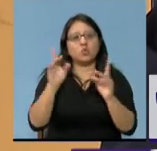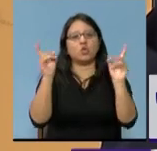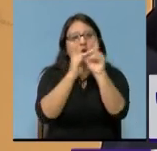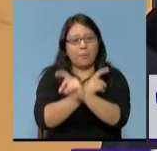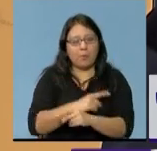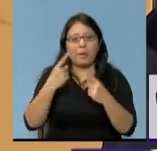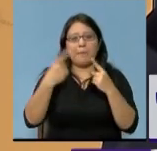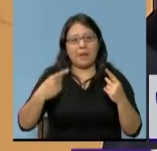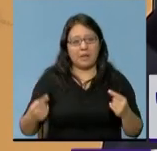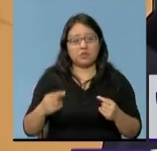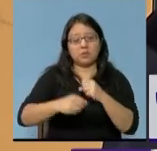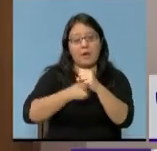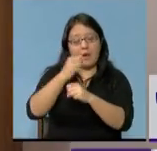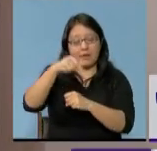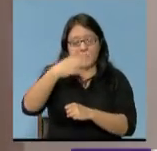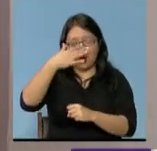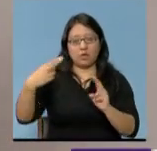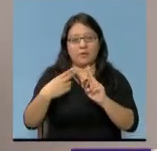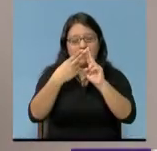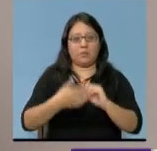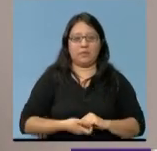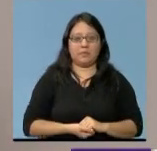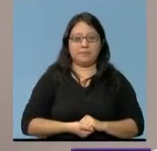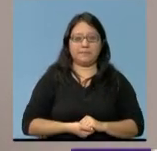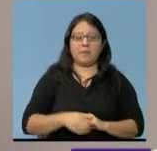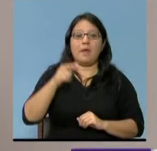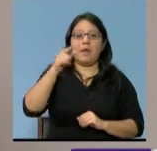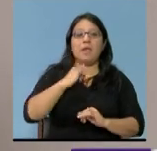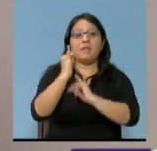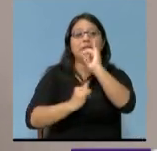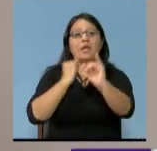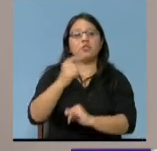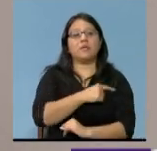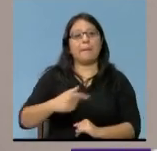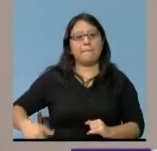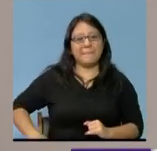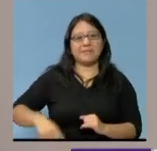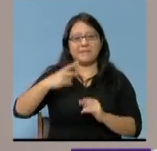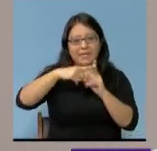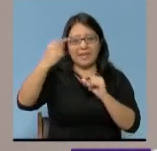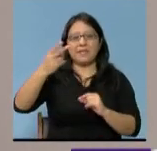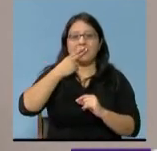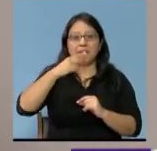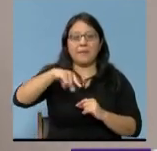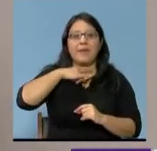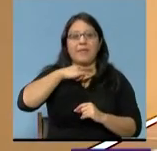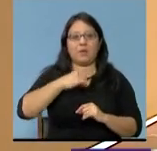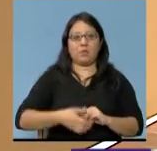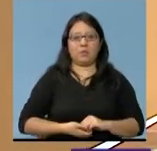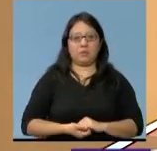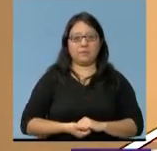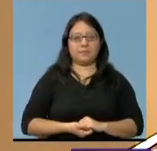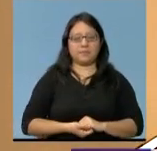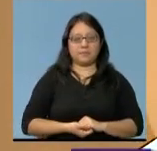nosotros hasta este momento jorge la palabra del doctor pedro pascuttini presidente de la cámara del tabaco de jujuy